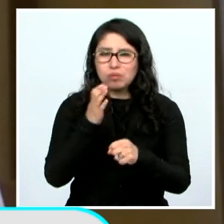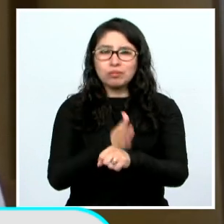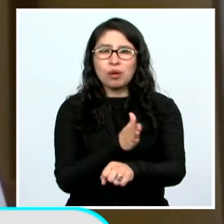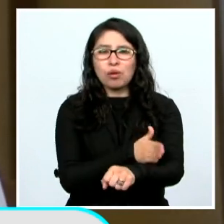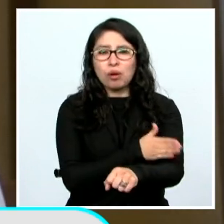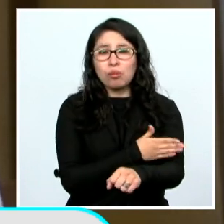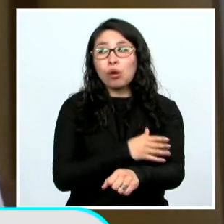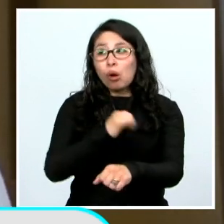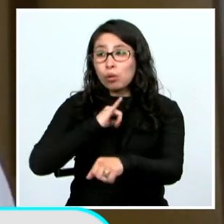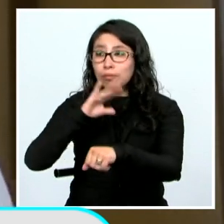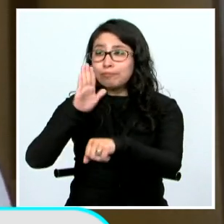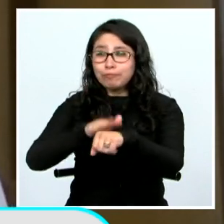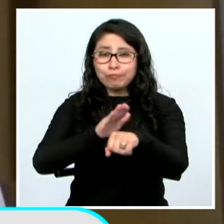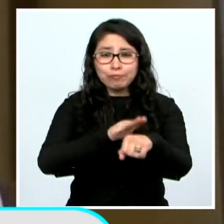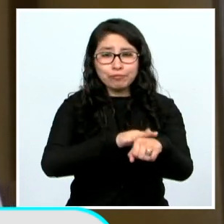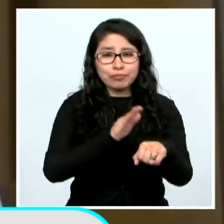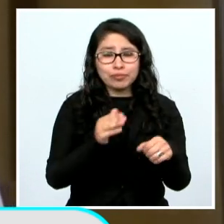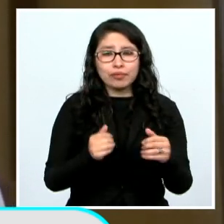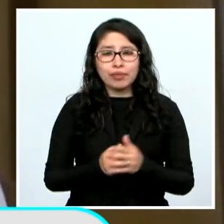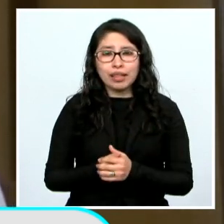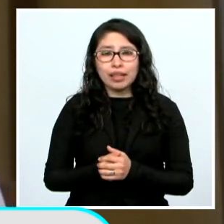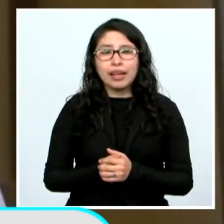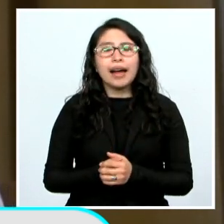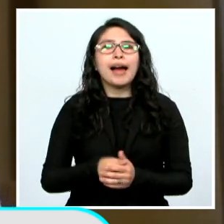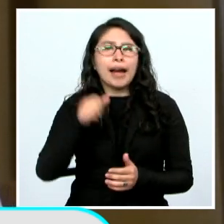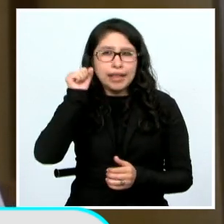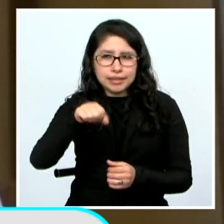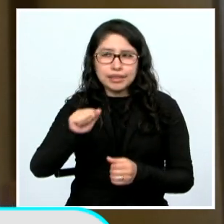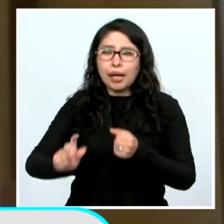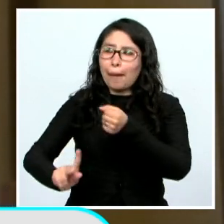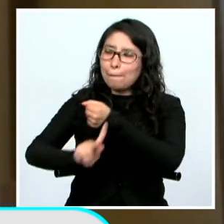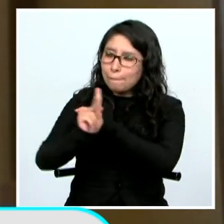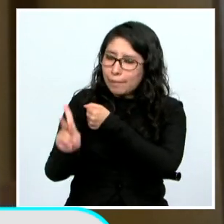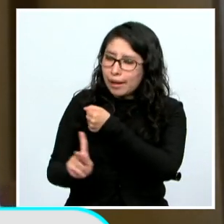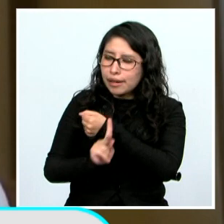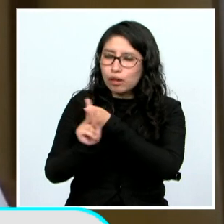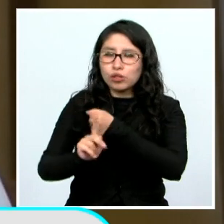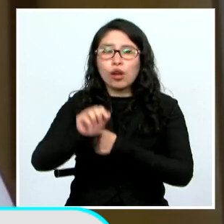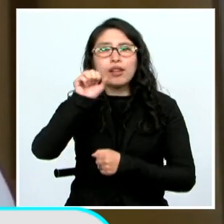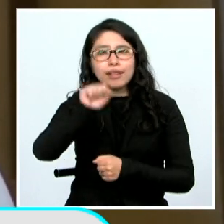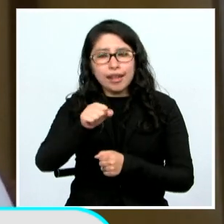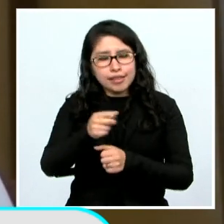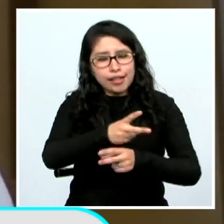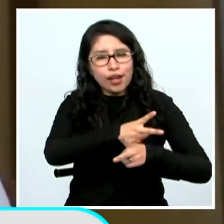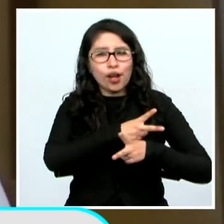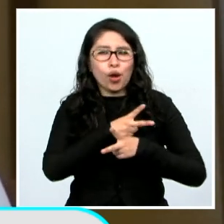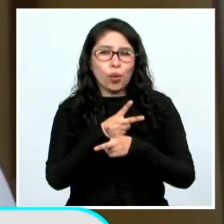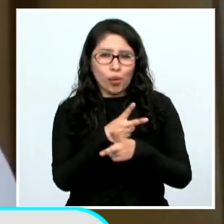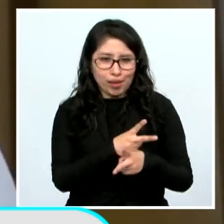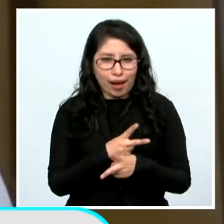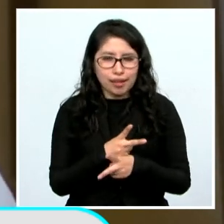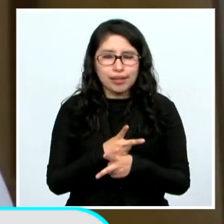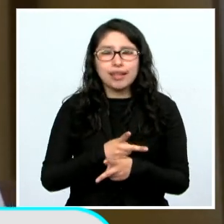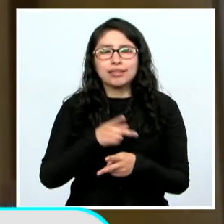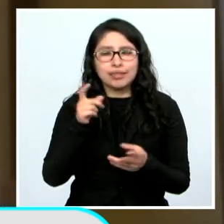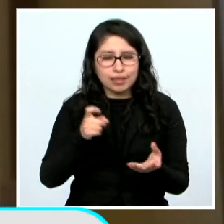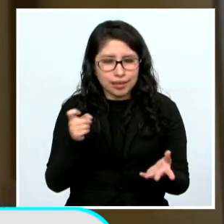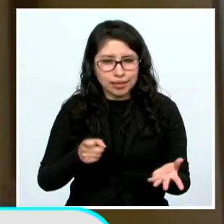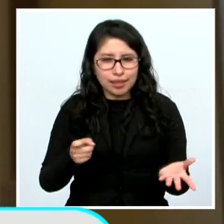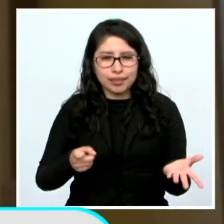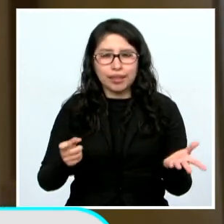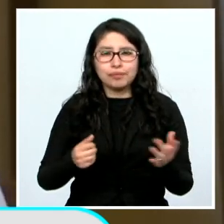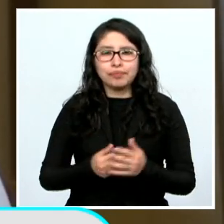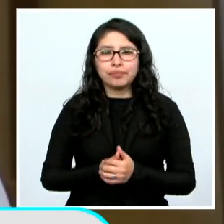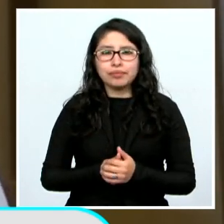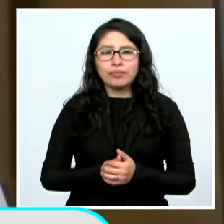recomiendo. Evidentemente hay que tomar sus precauciones, evidentemente hay que ser cuidadosos, porque uno no sabe cómo va